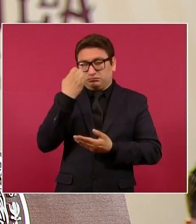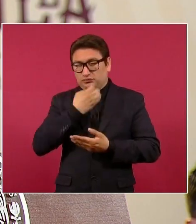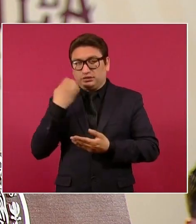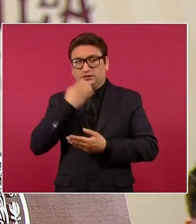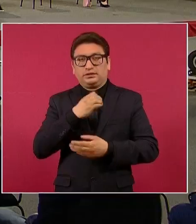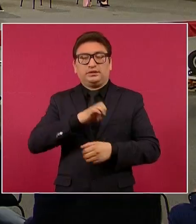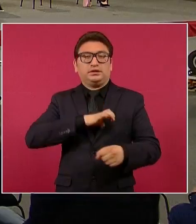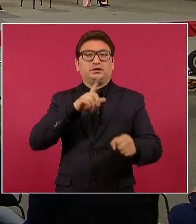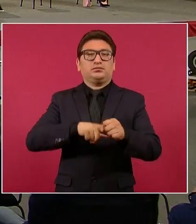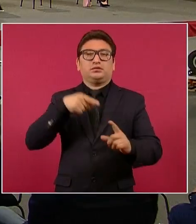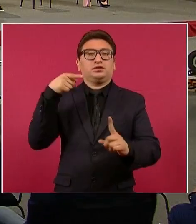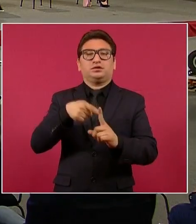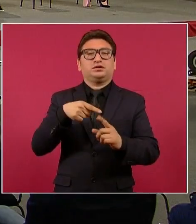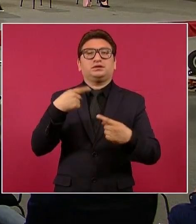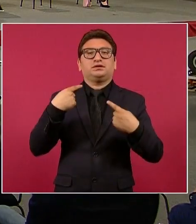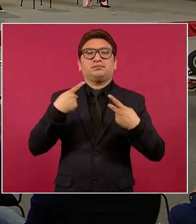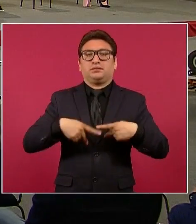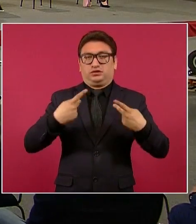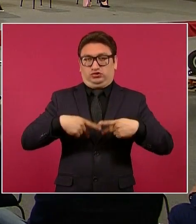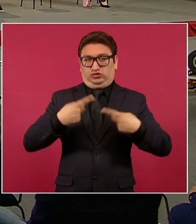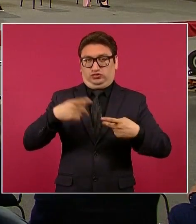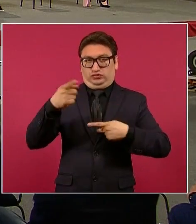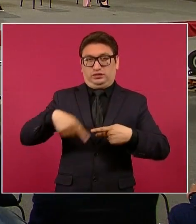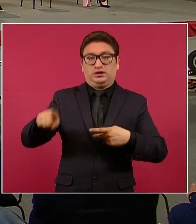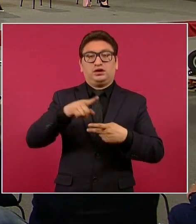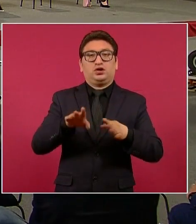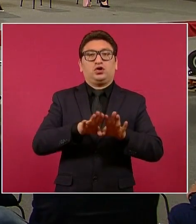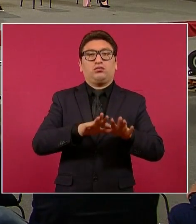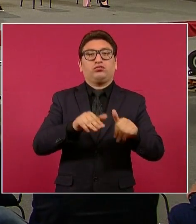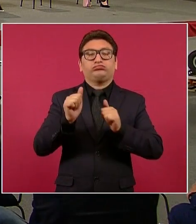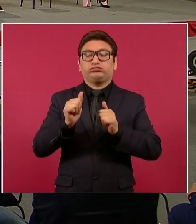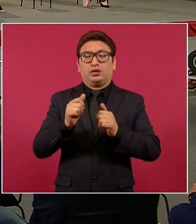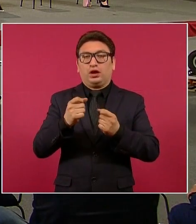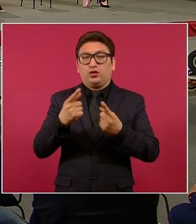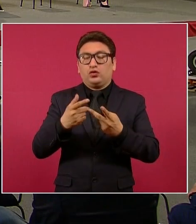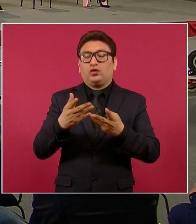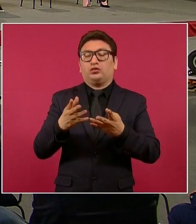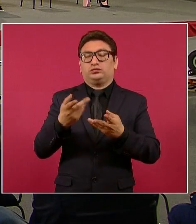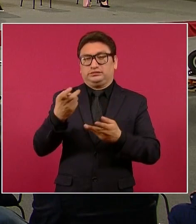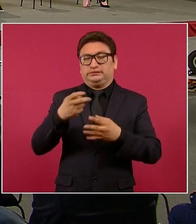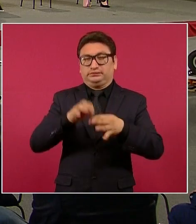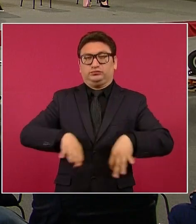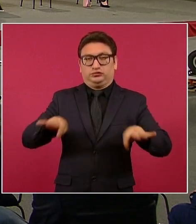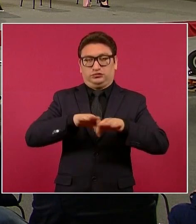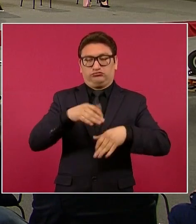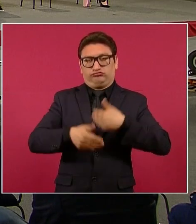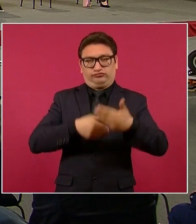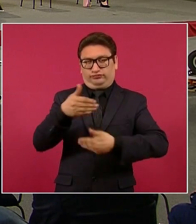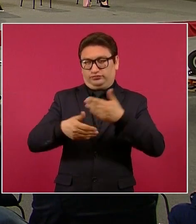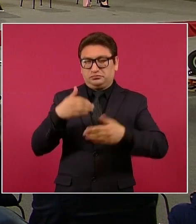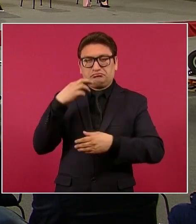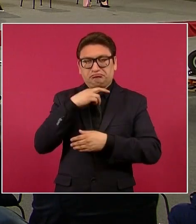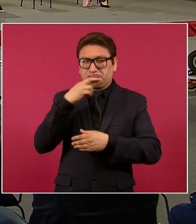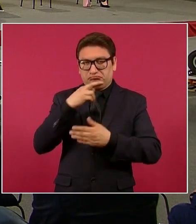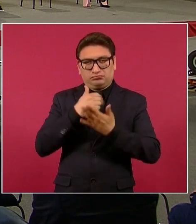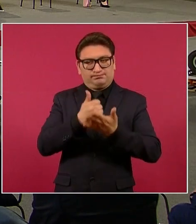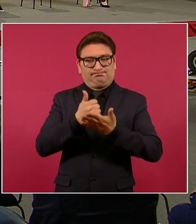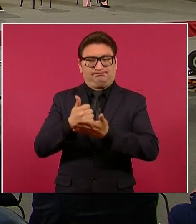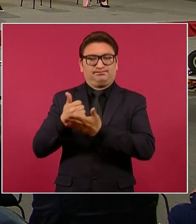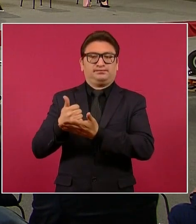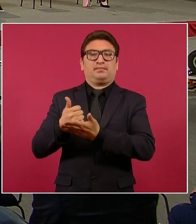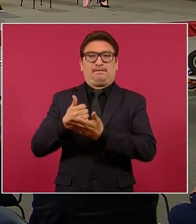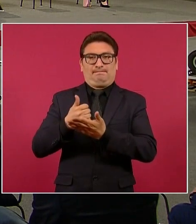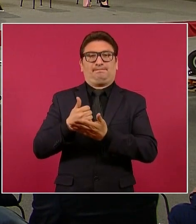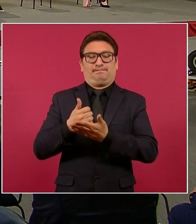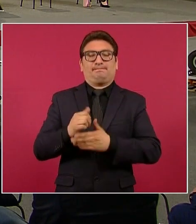en especial con gente que ha salido del sector. Entonces, estamos avanzando rápidamente con ellos y ha habido